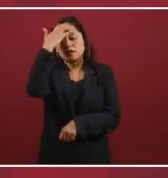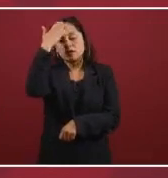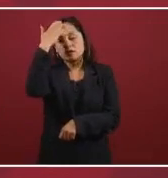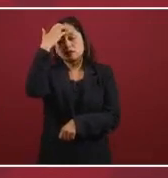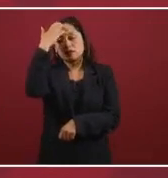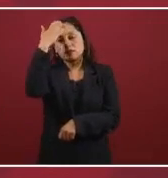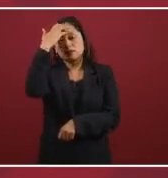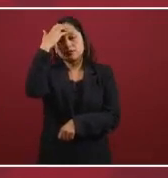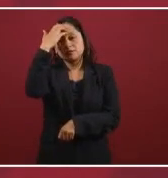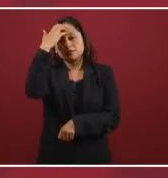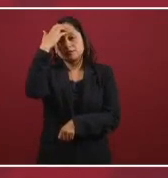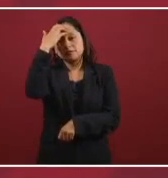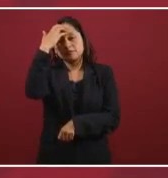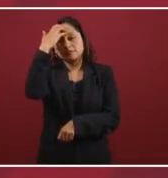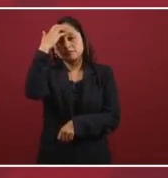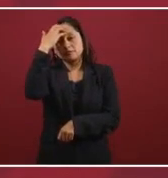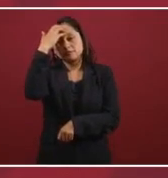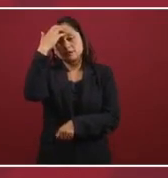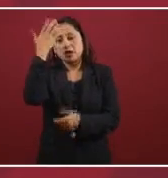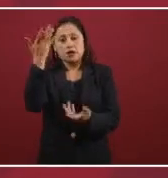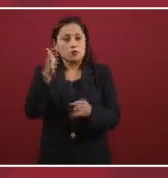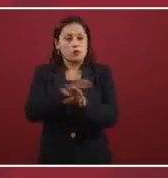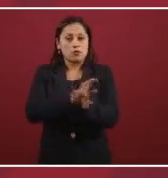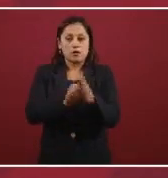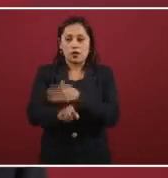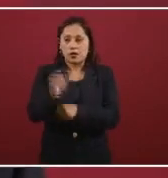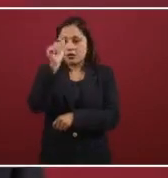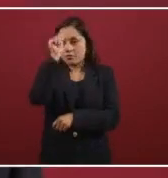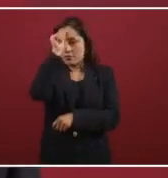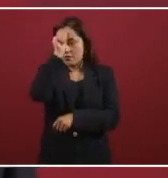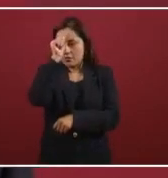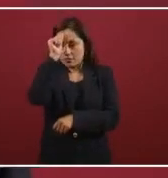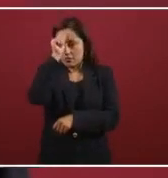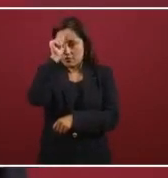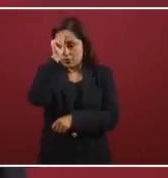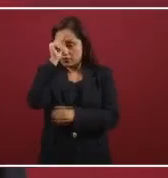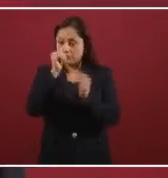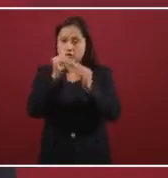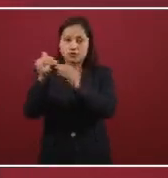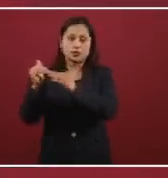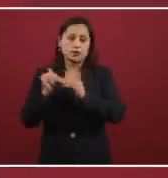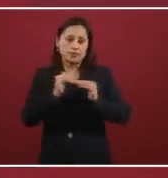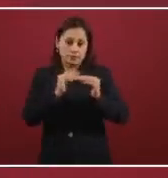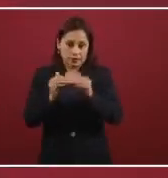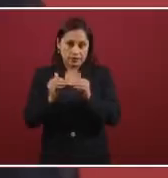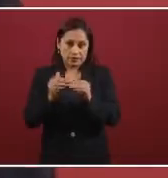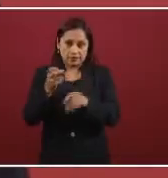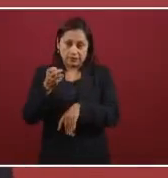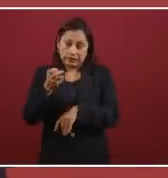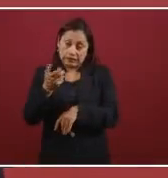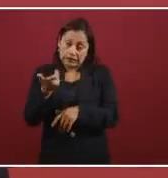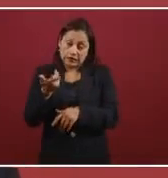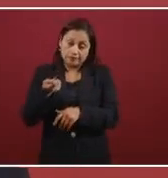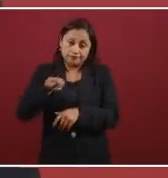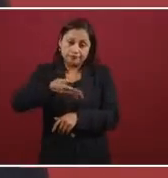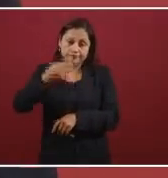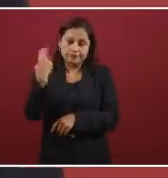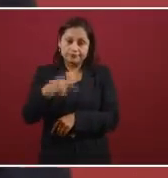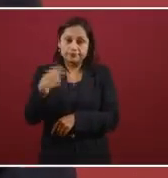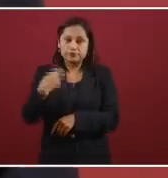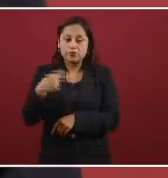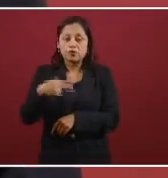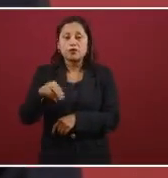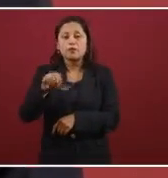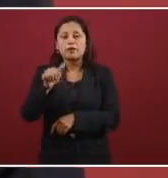desde luego al apóstol de la democracia, en el caso de la revolución, se reconoce a